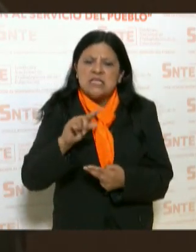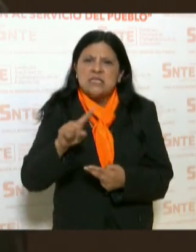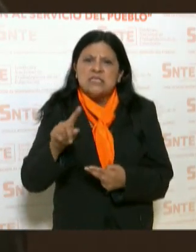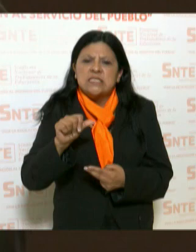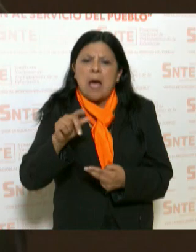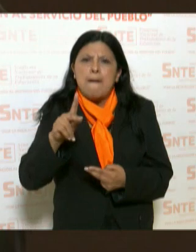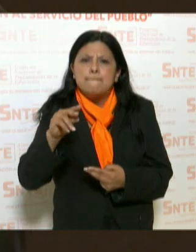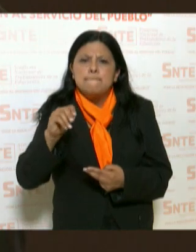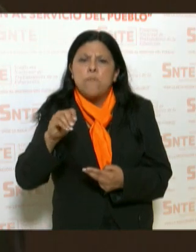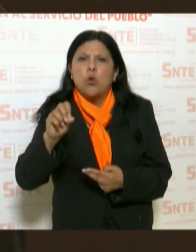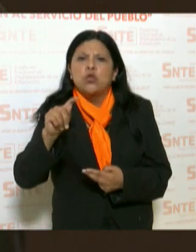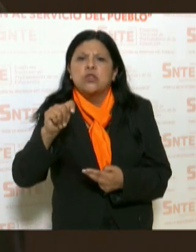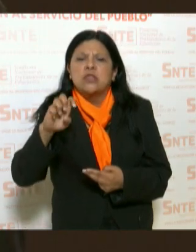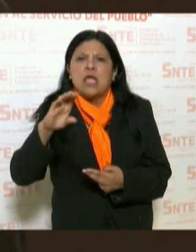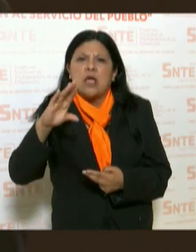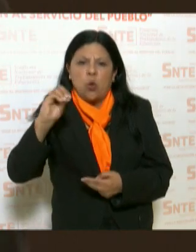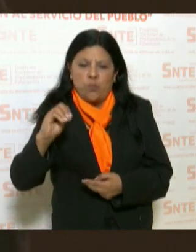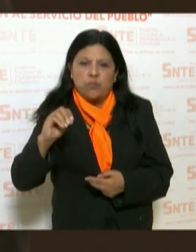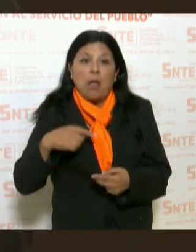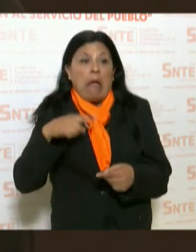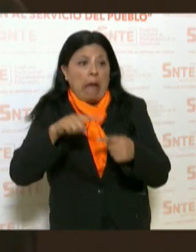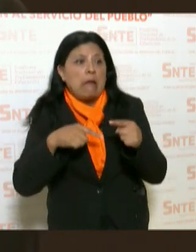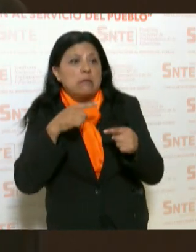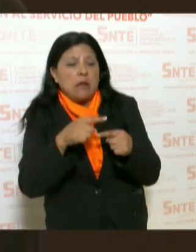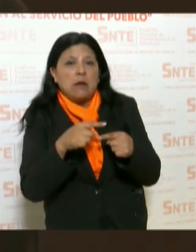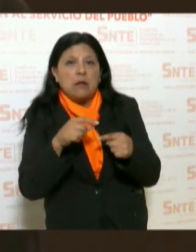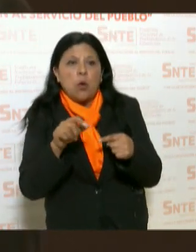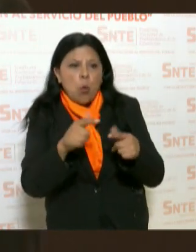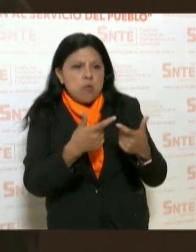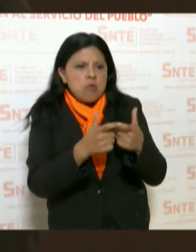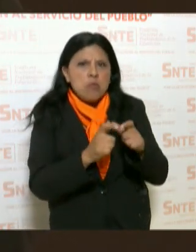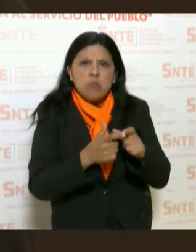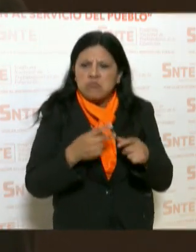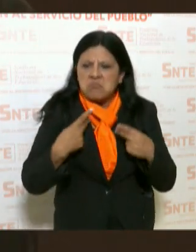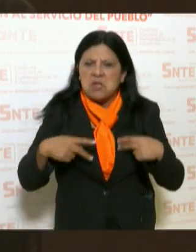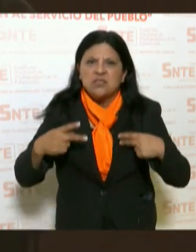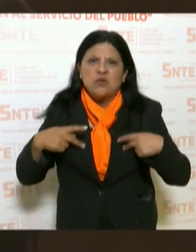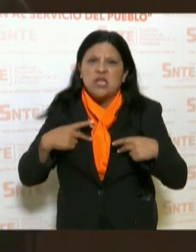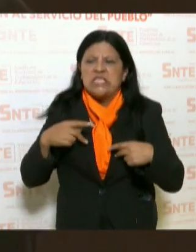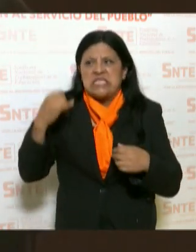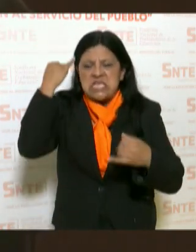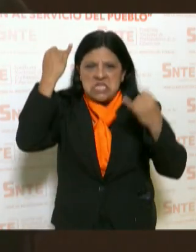que enfrentó a los conservadores y luego